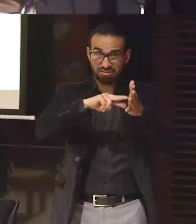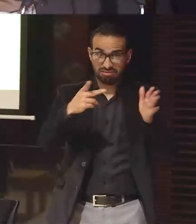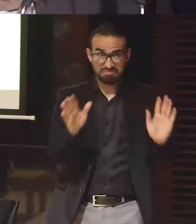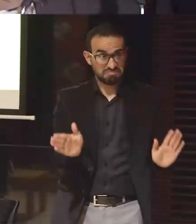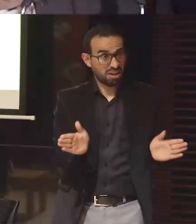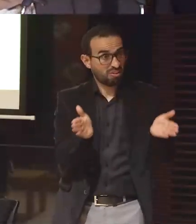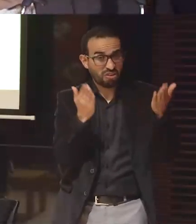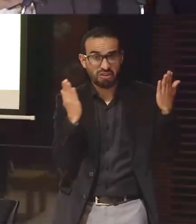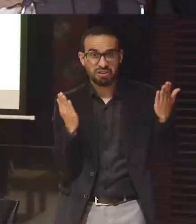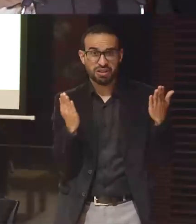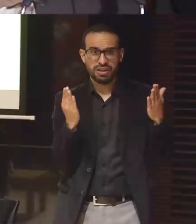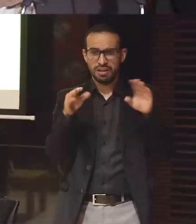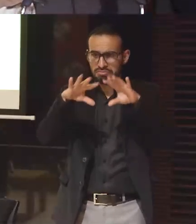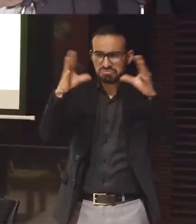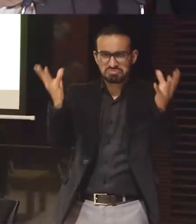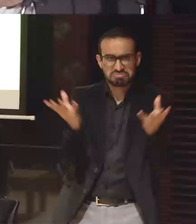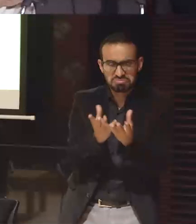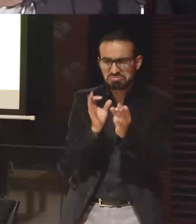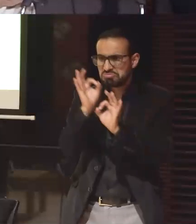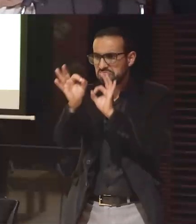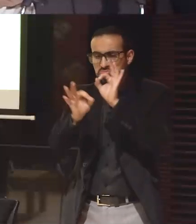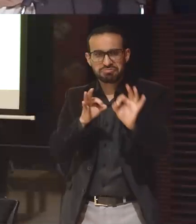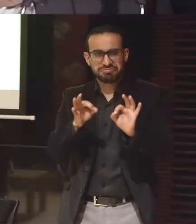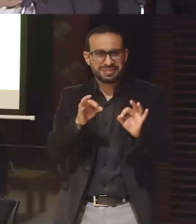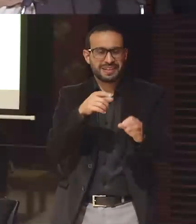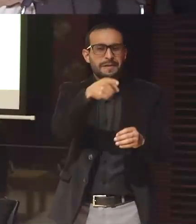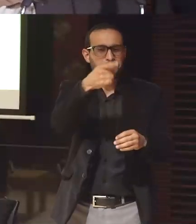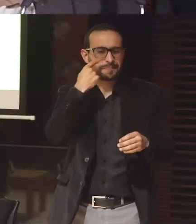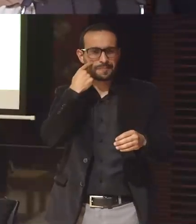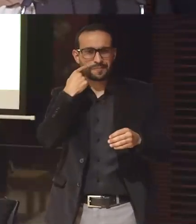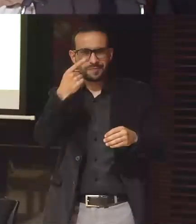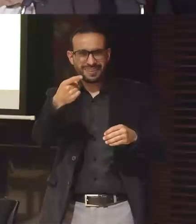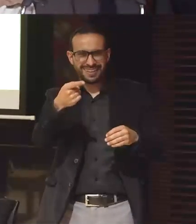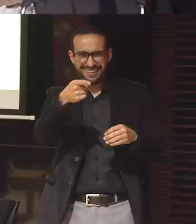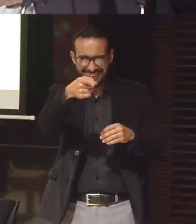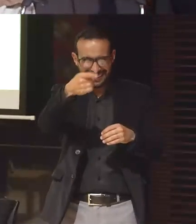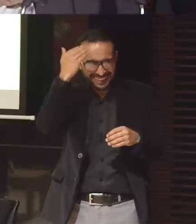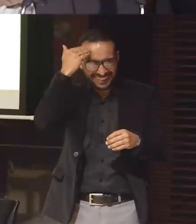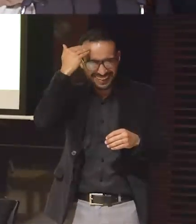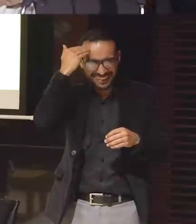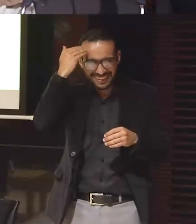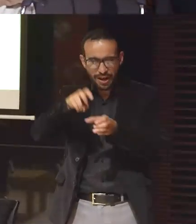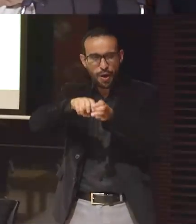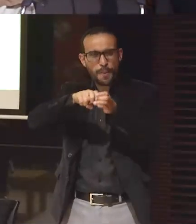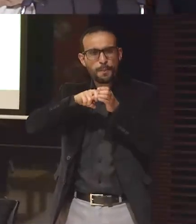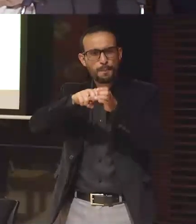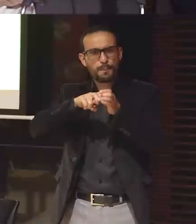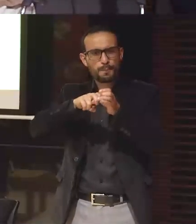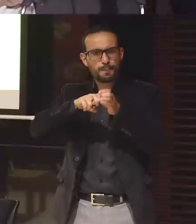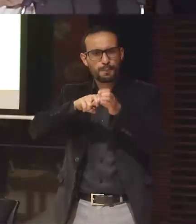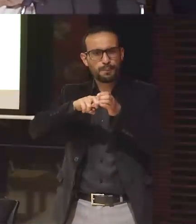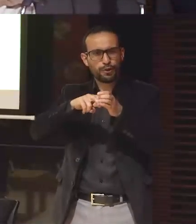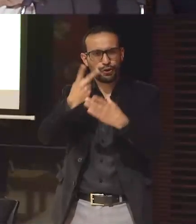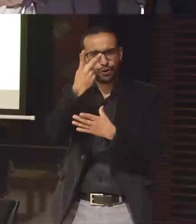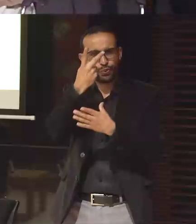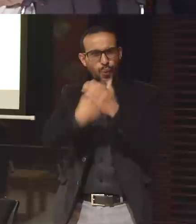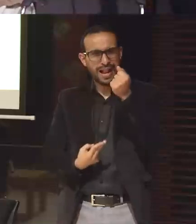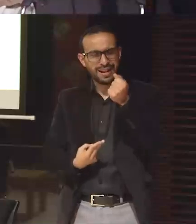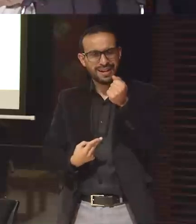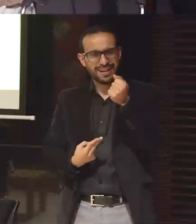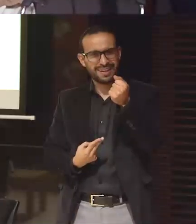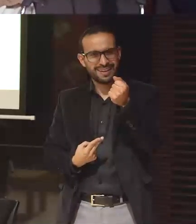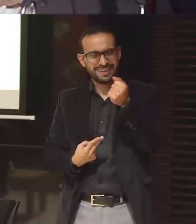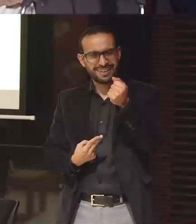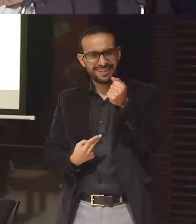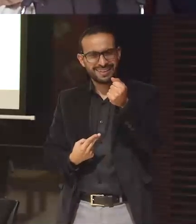muchas tecnologías que no existían. El bus, por ejemplo, dual. Ustedes saben que es un dual, les aseguro que todos lo usan si son usuarios del sistema.